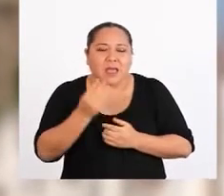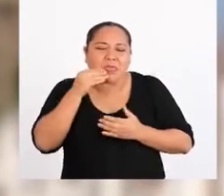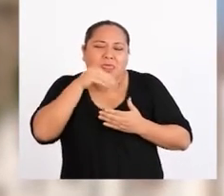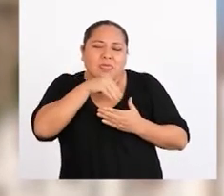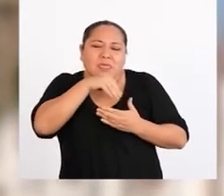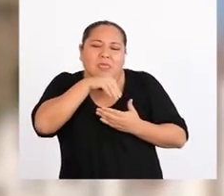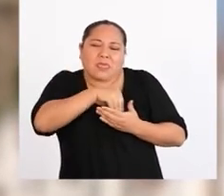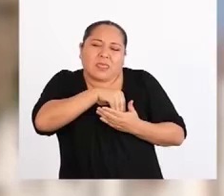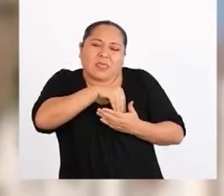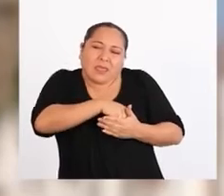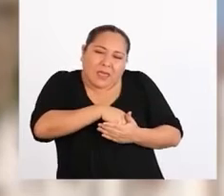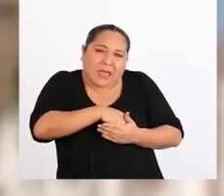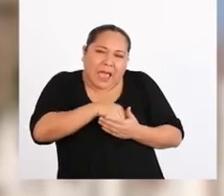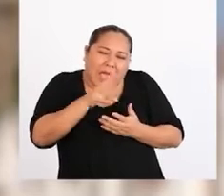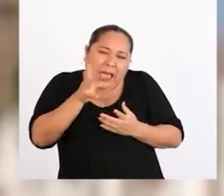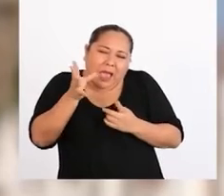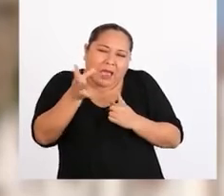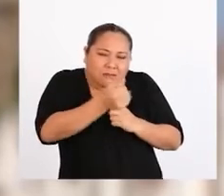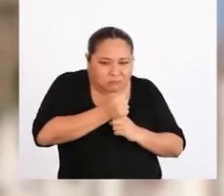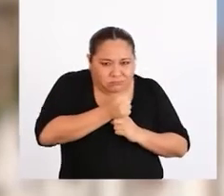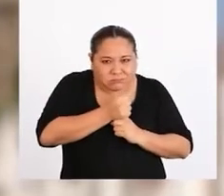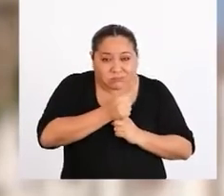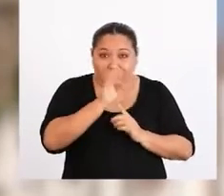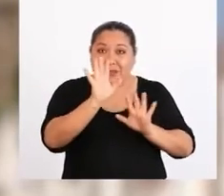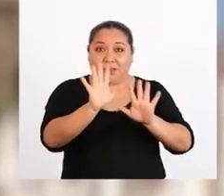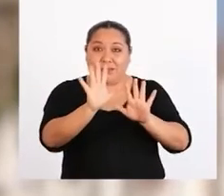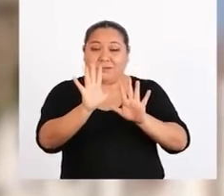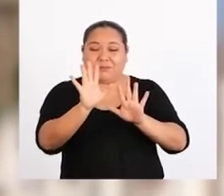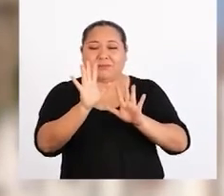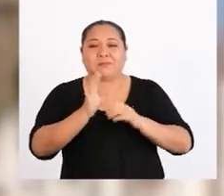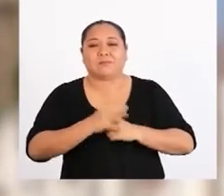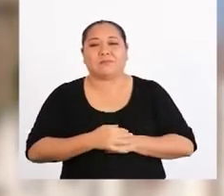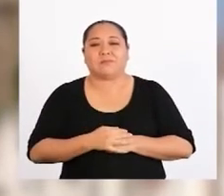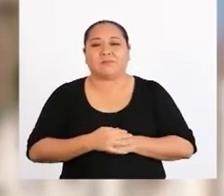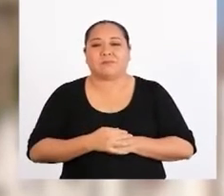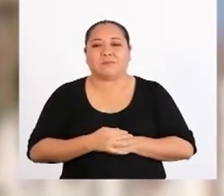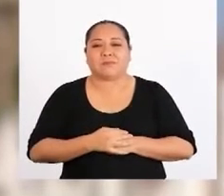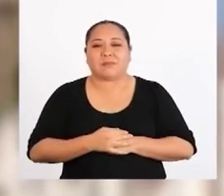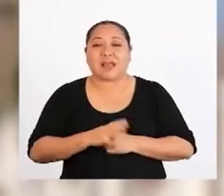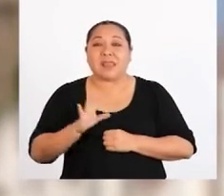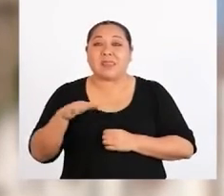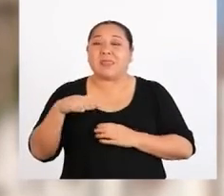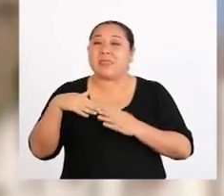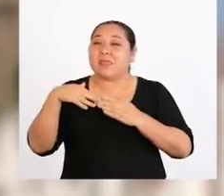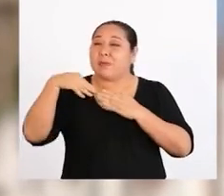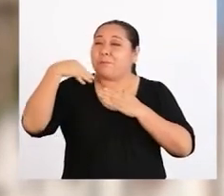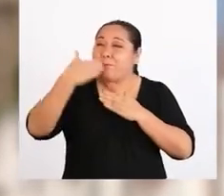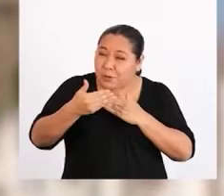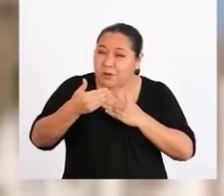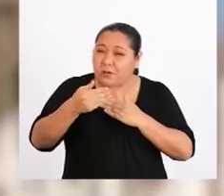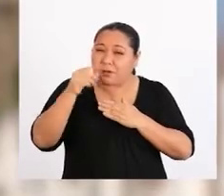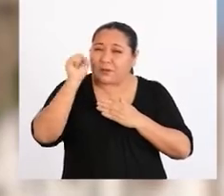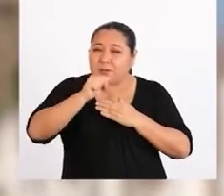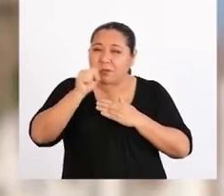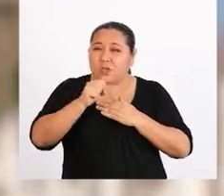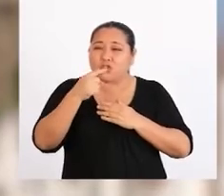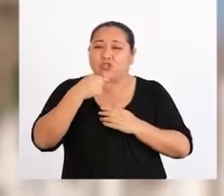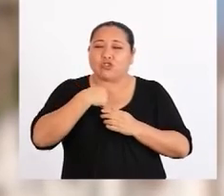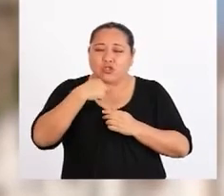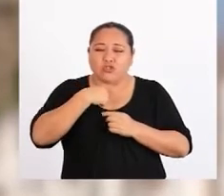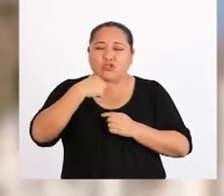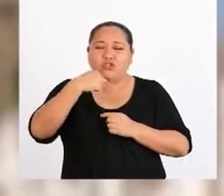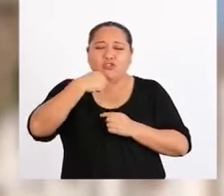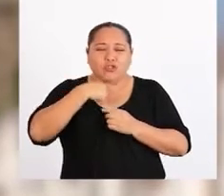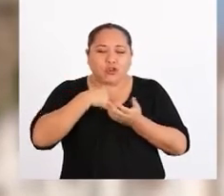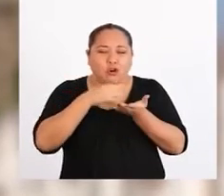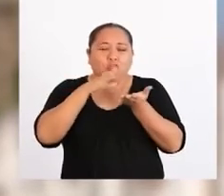meto al bolsillo. Van a ver. La próxima vez los tendré